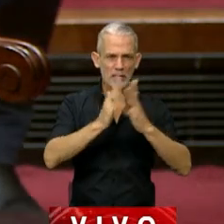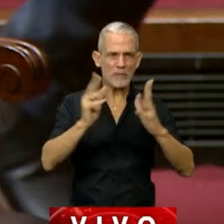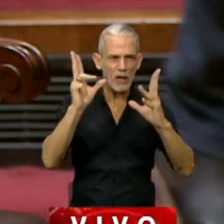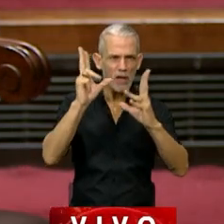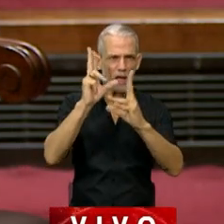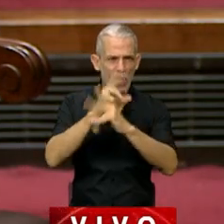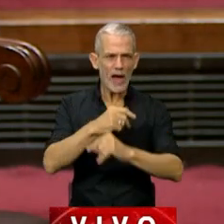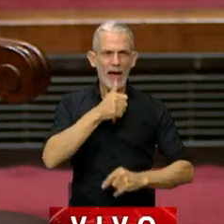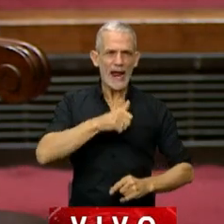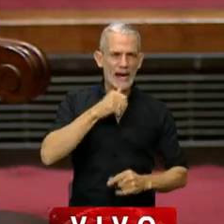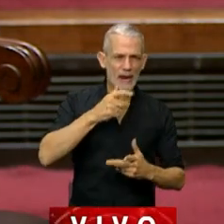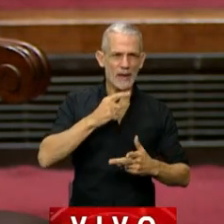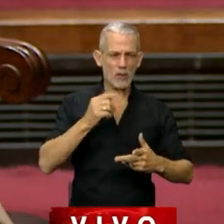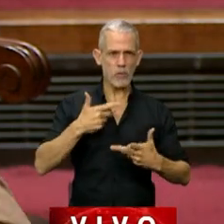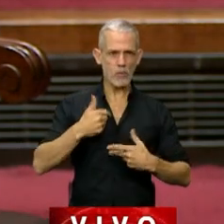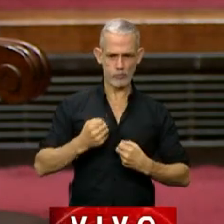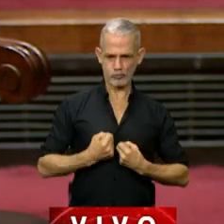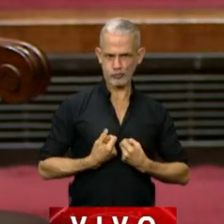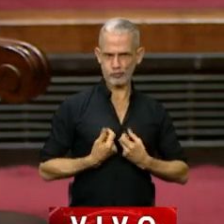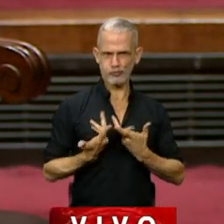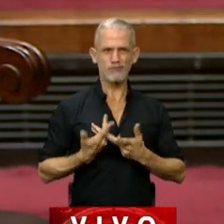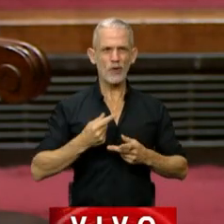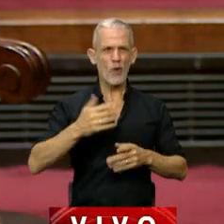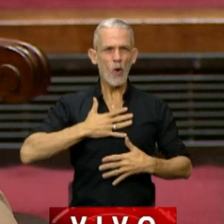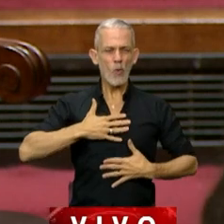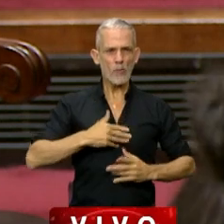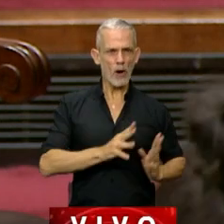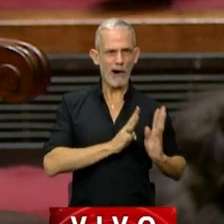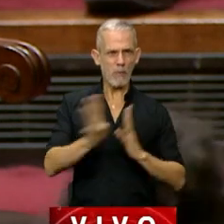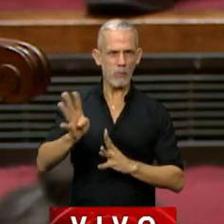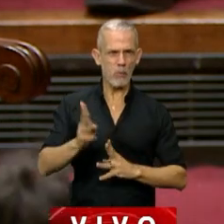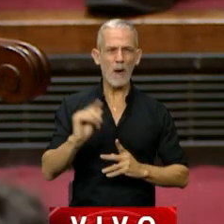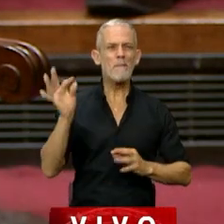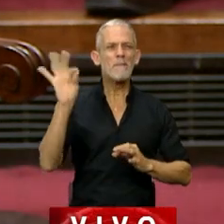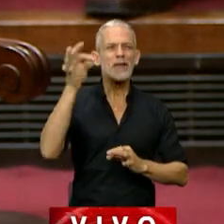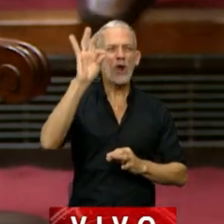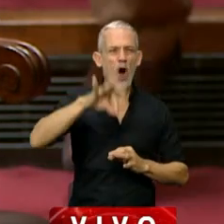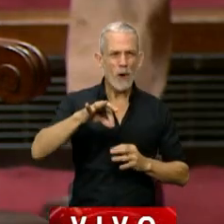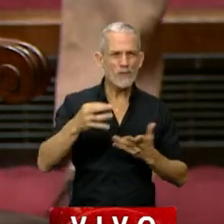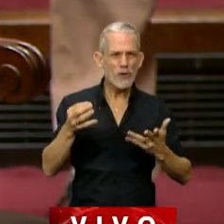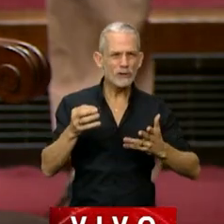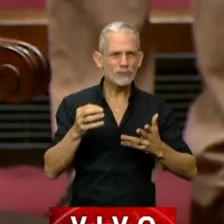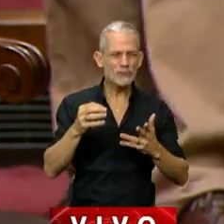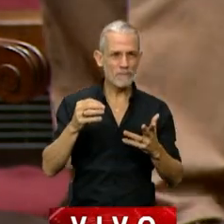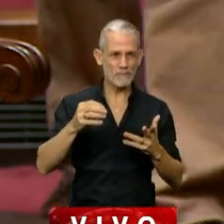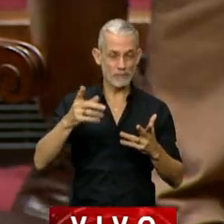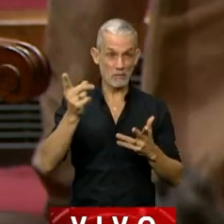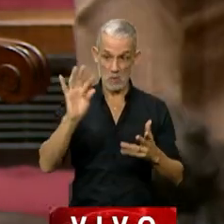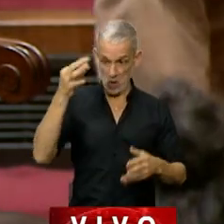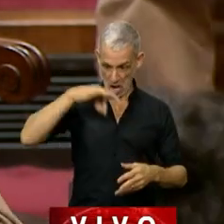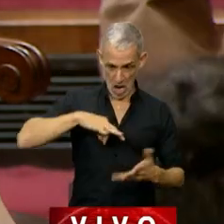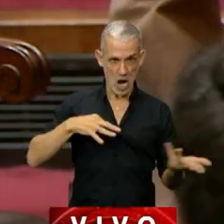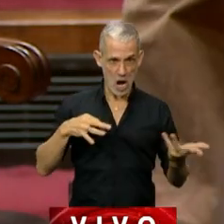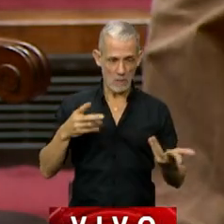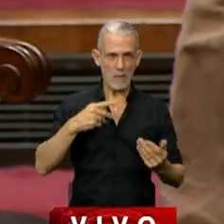para tratar enfermedades producidas por microbios. Es muy probable,